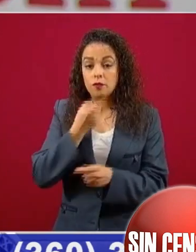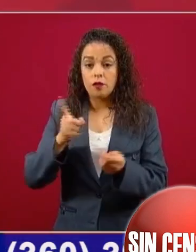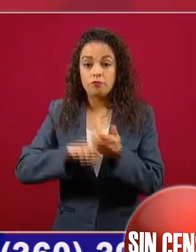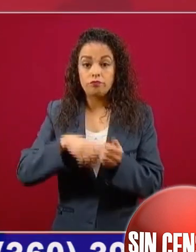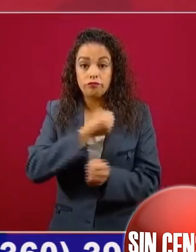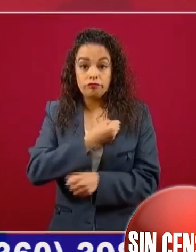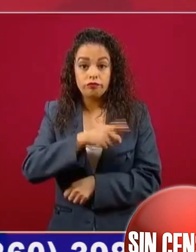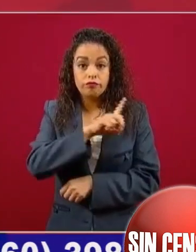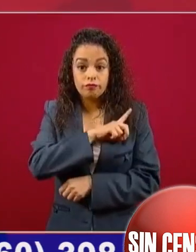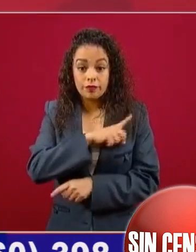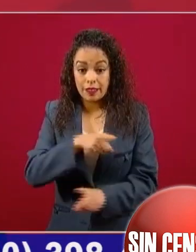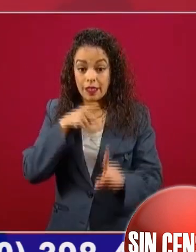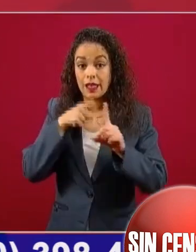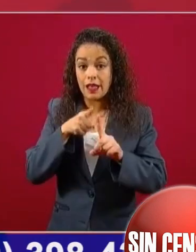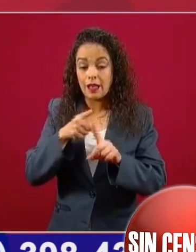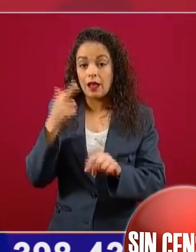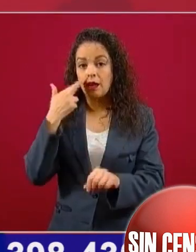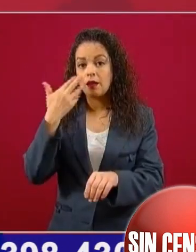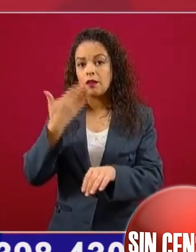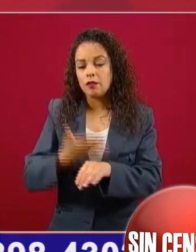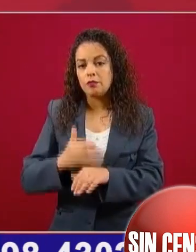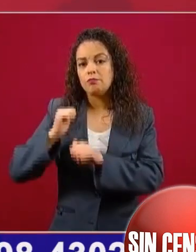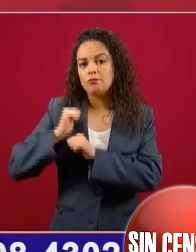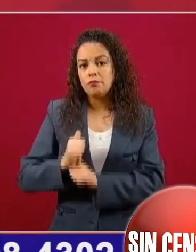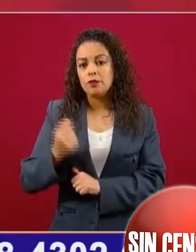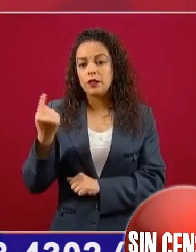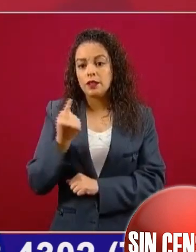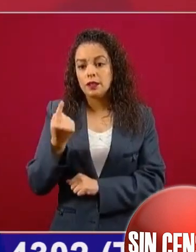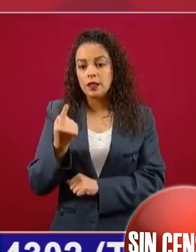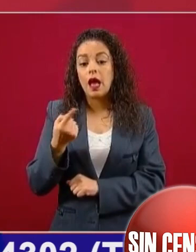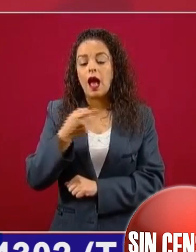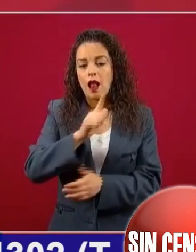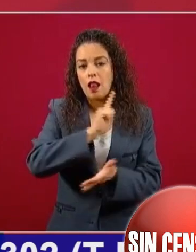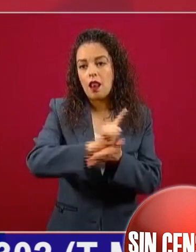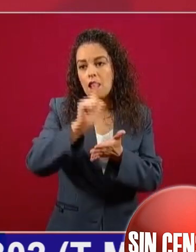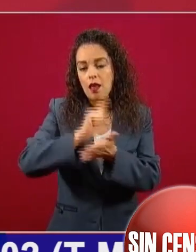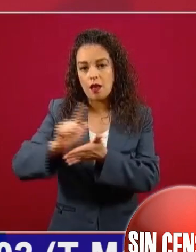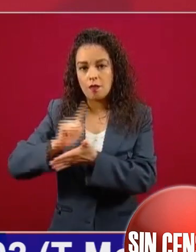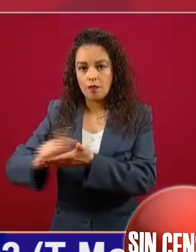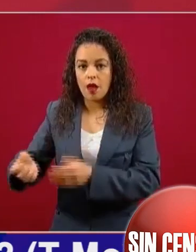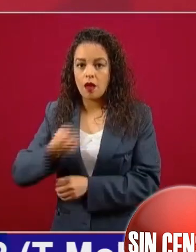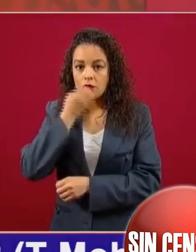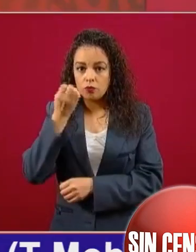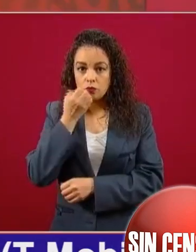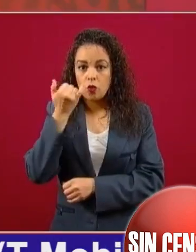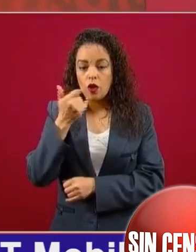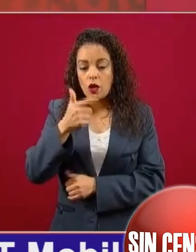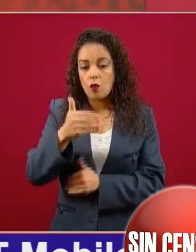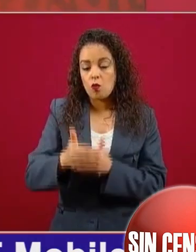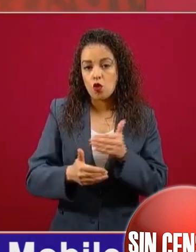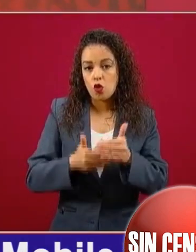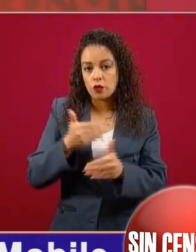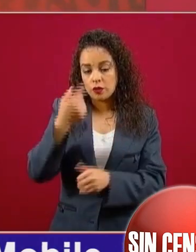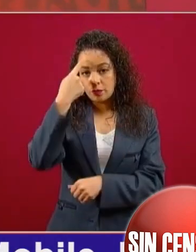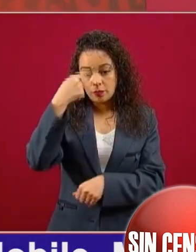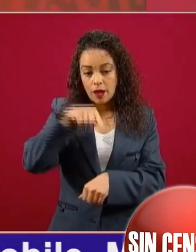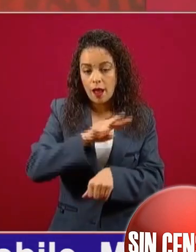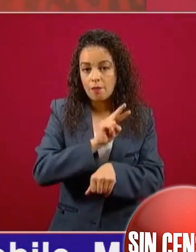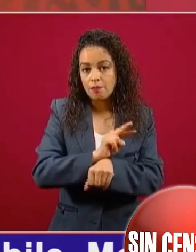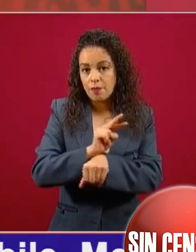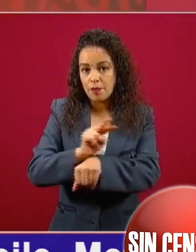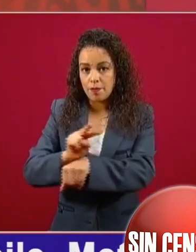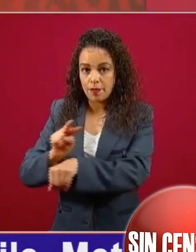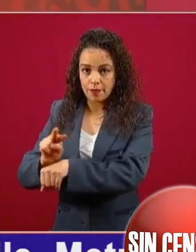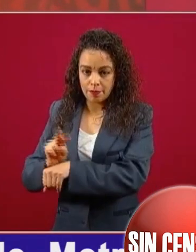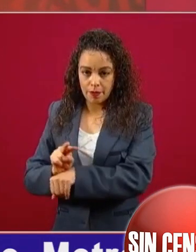escolares de salud son los que se van a encargar de la higiene escolar y de estos procesos de filtrado.